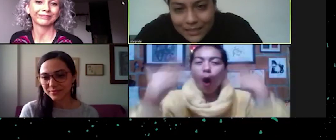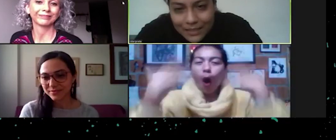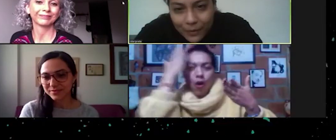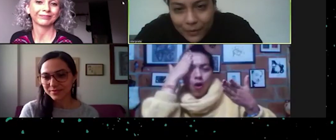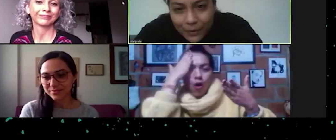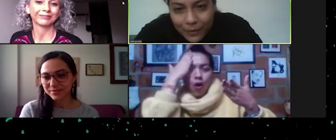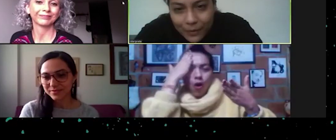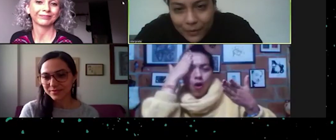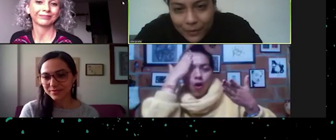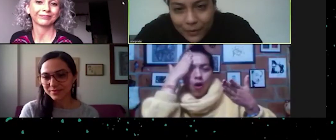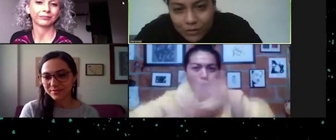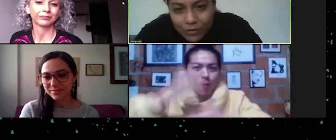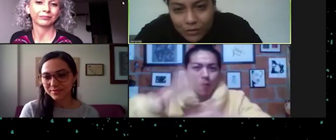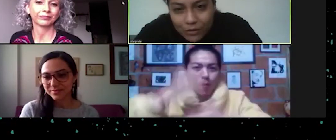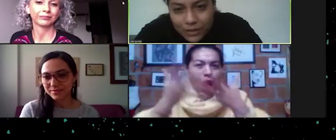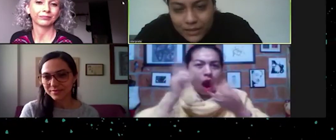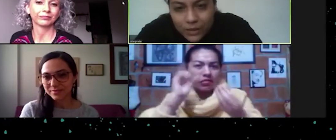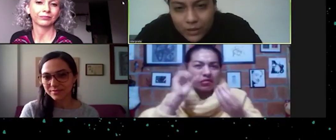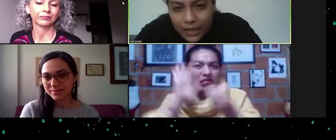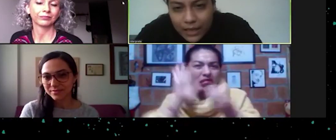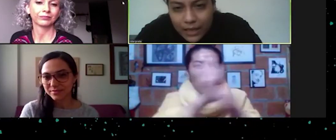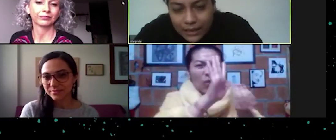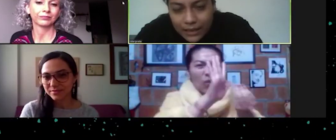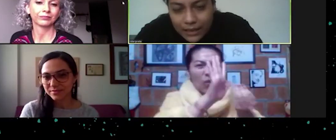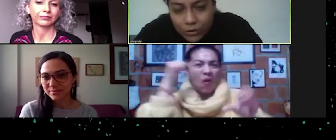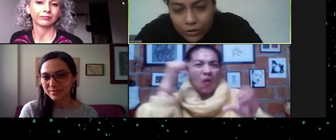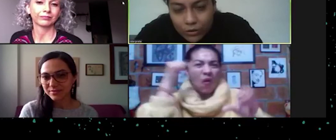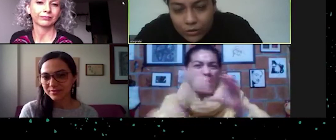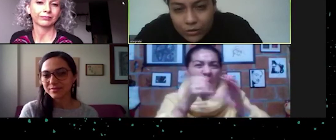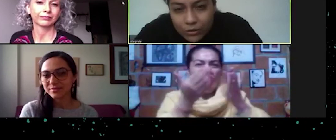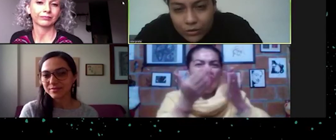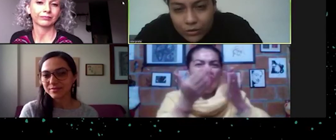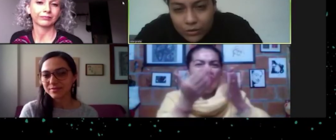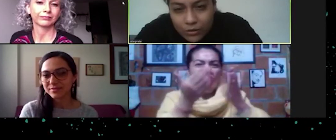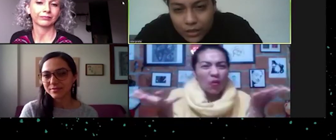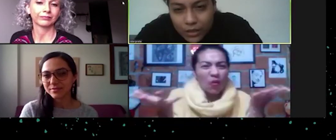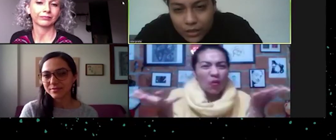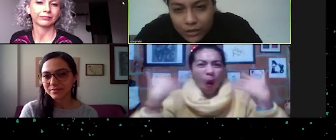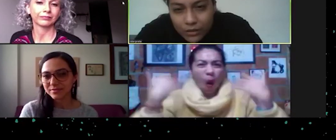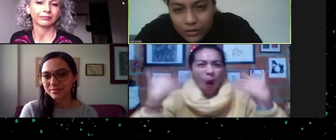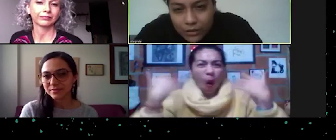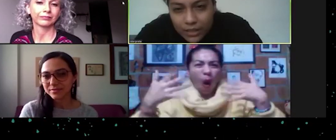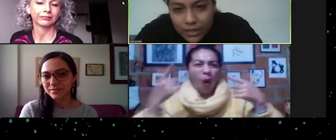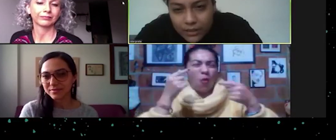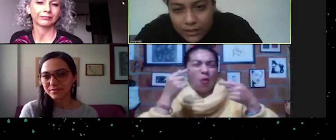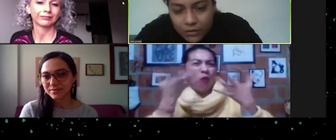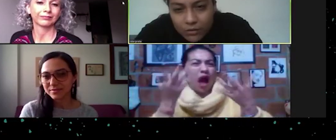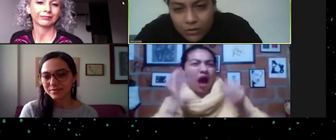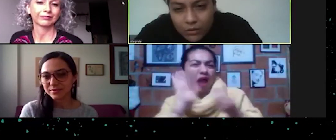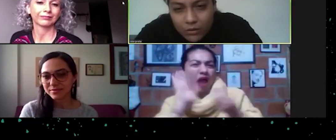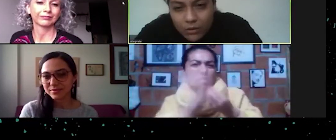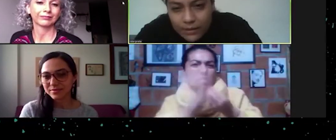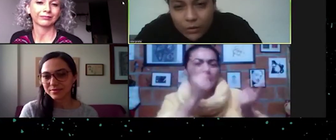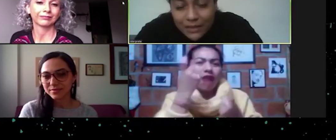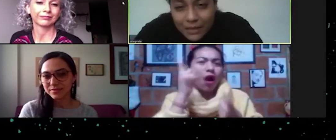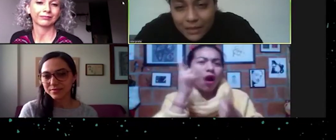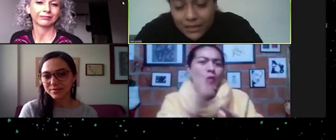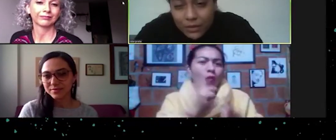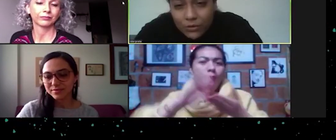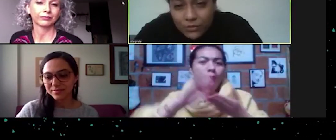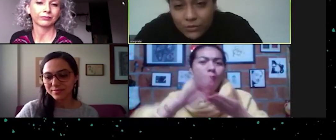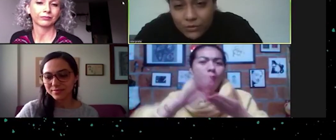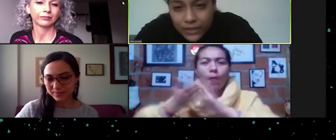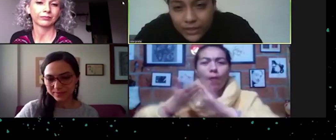ha trabajado con comunidades que tengan otros códigos lingüísticos o que hayan sido víctimas